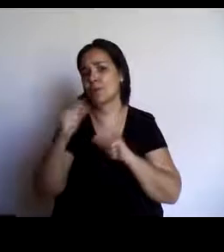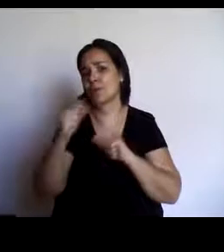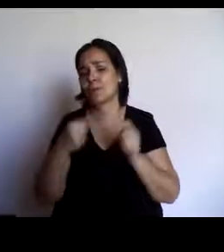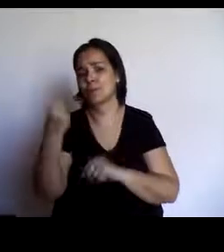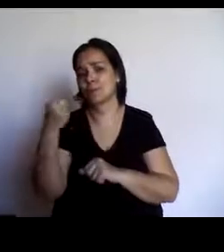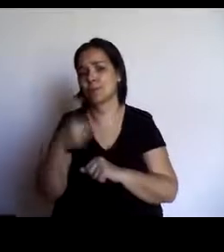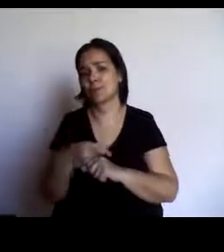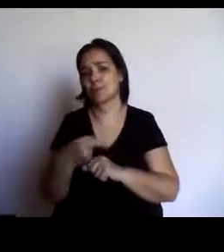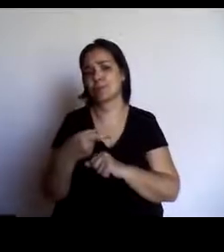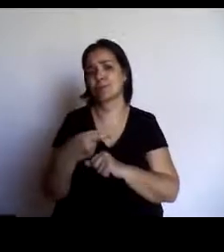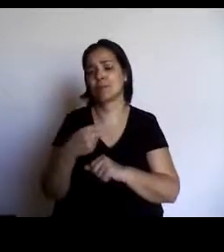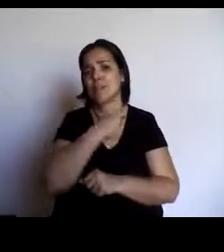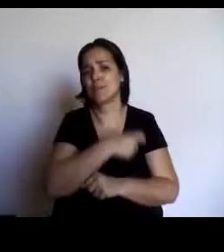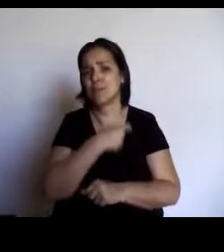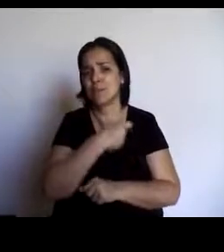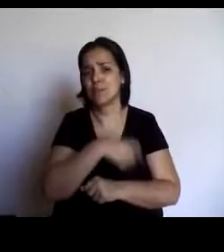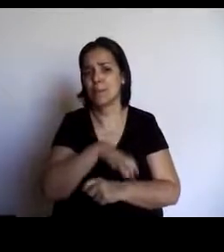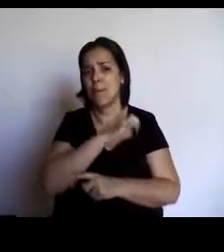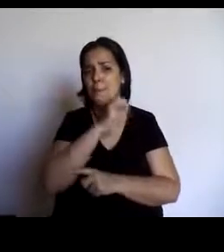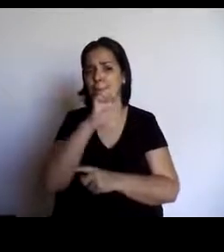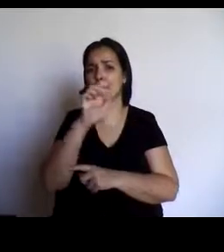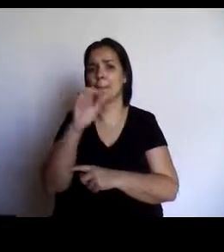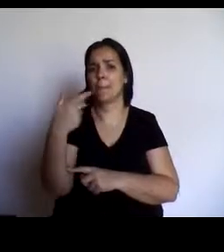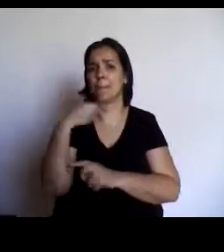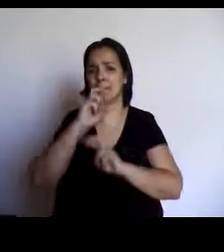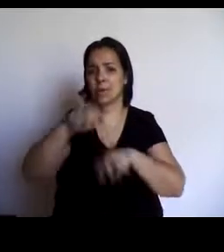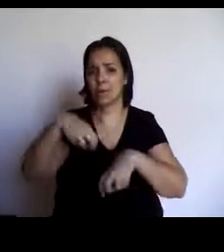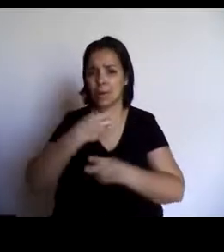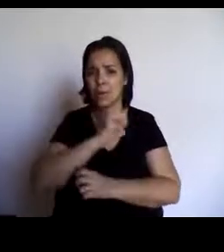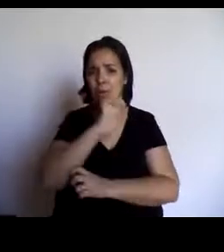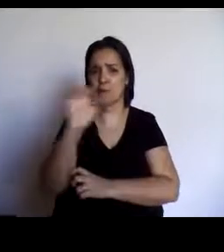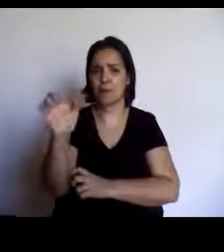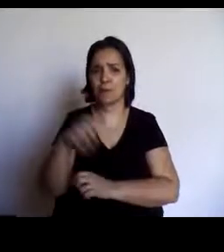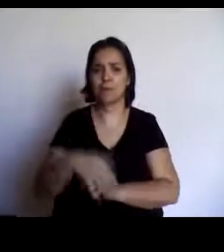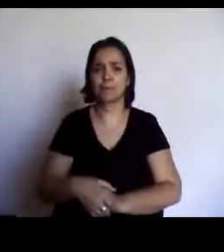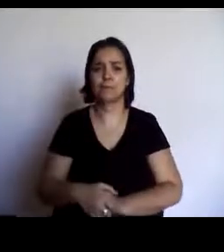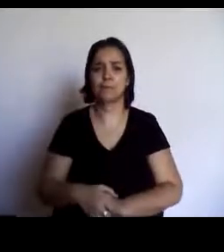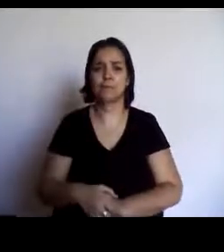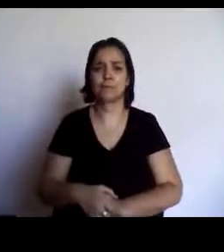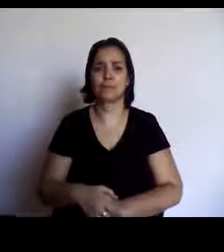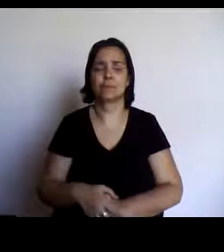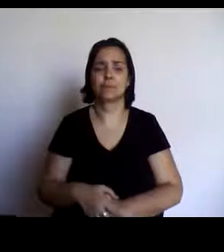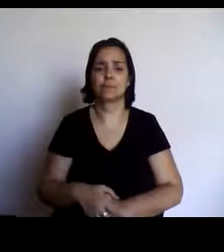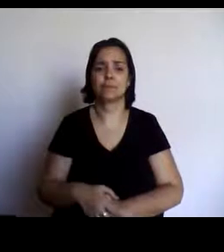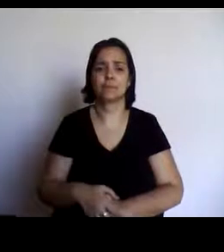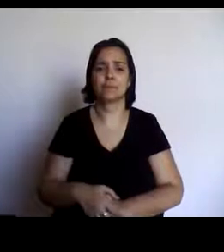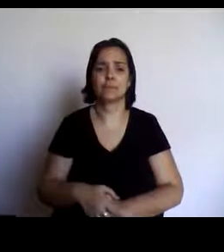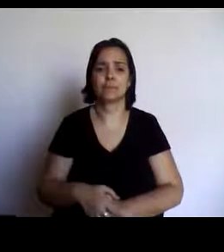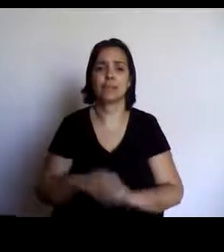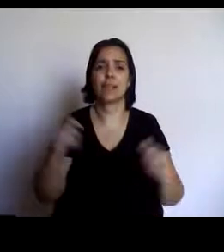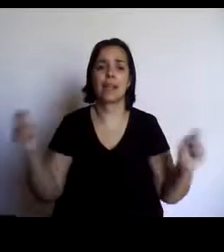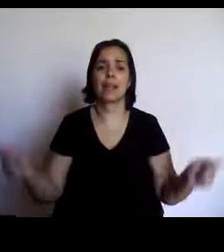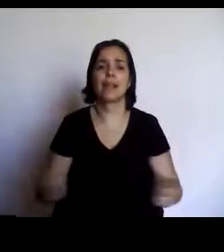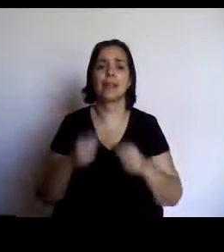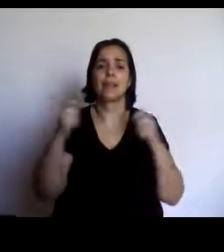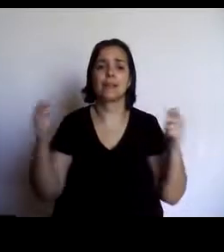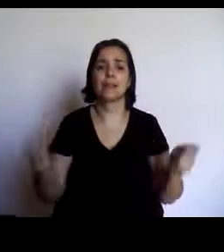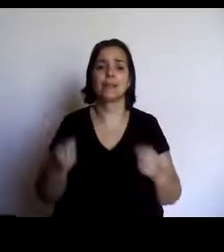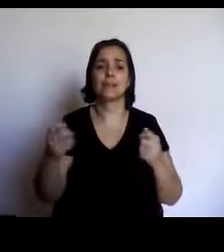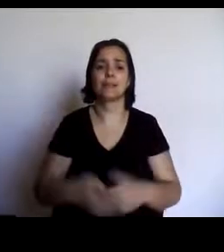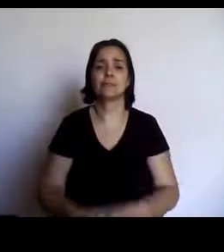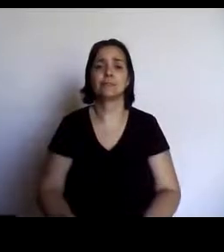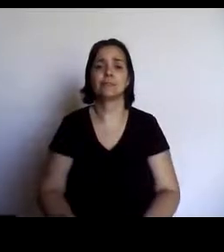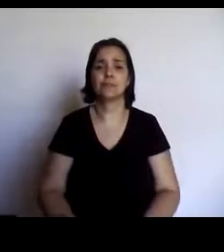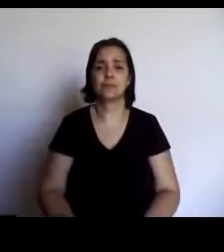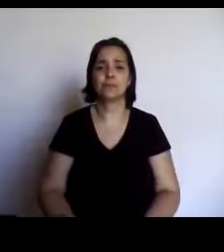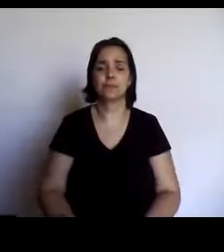por la Comisión Europea de Plan de Recuperación Europeo. En cuanto a las publicaciones,